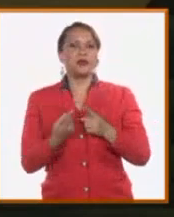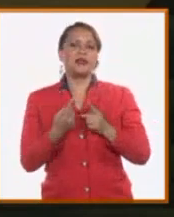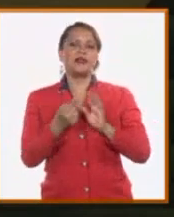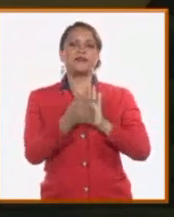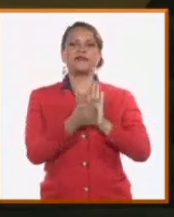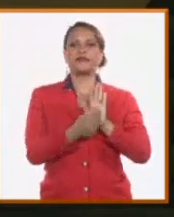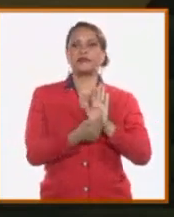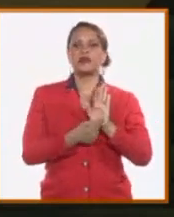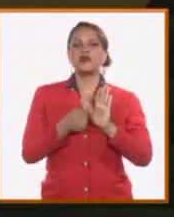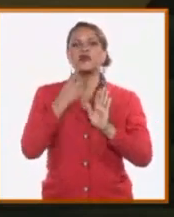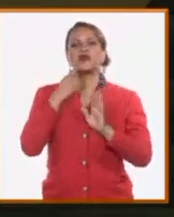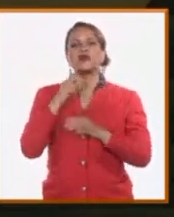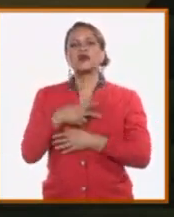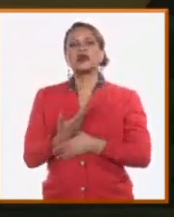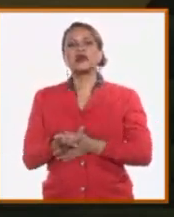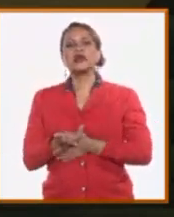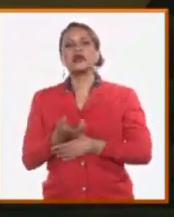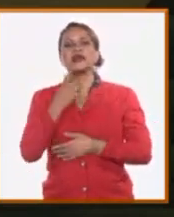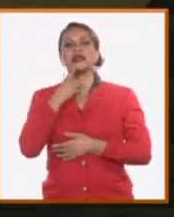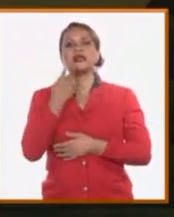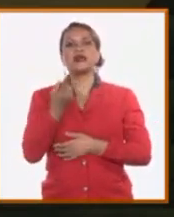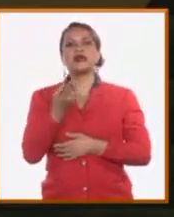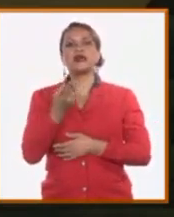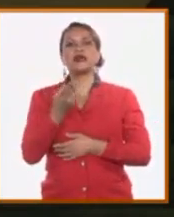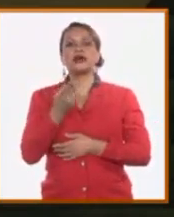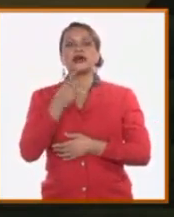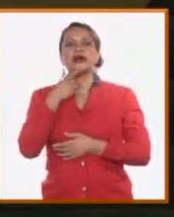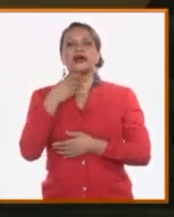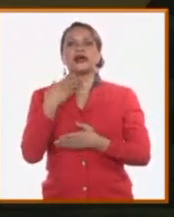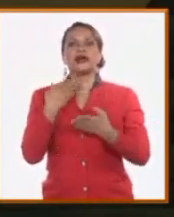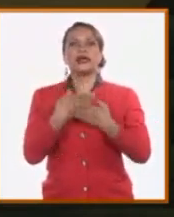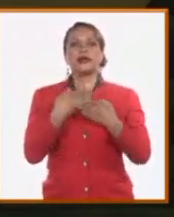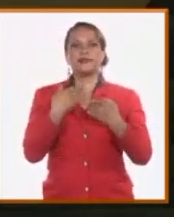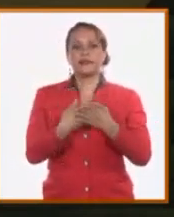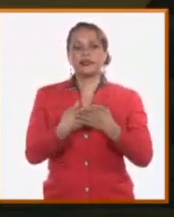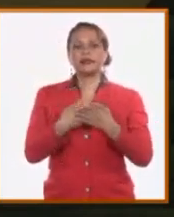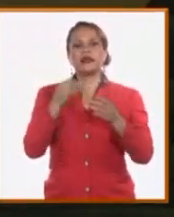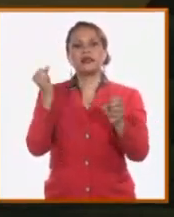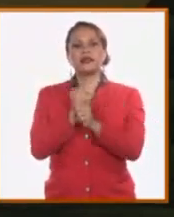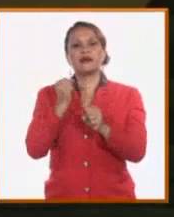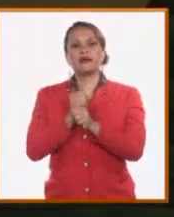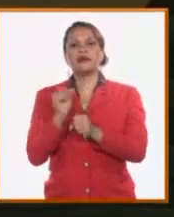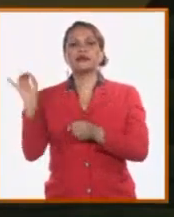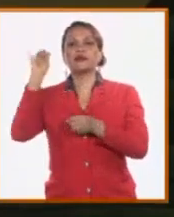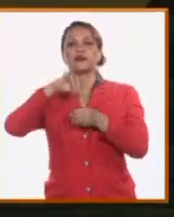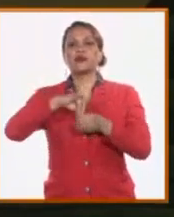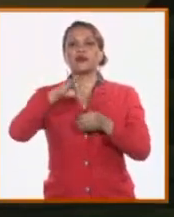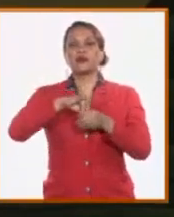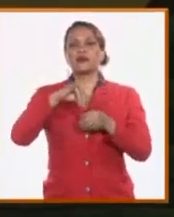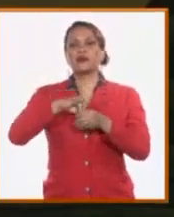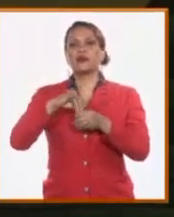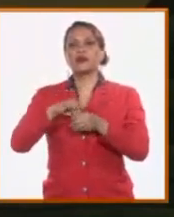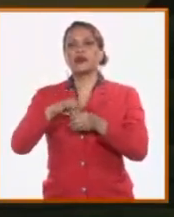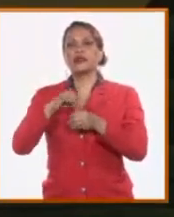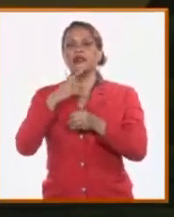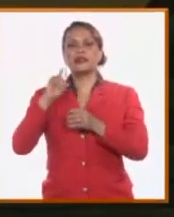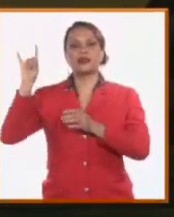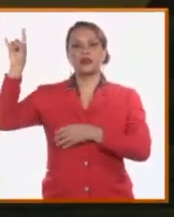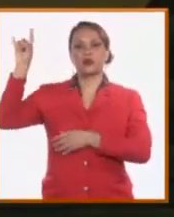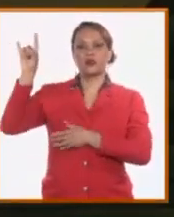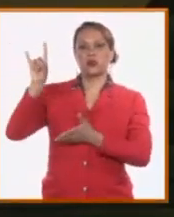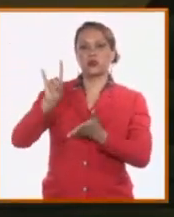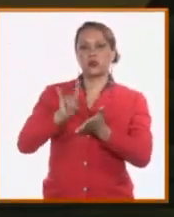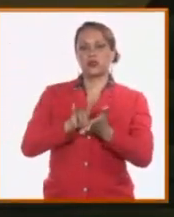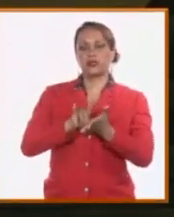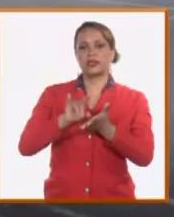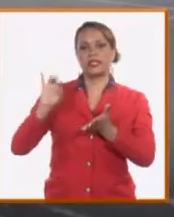la búsqueda de la autosuficiencia energética en función de la incorporación de paneles fotovoltaicos para